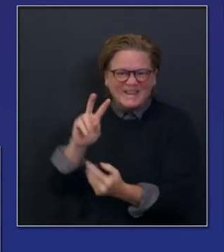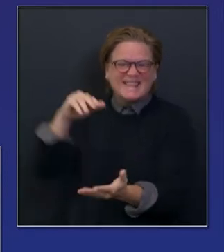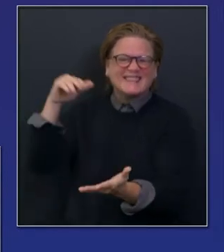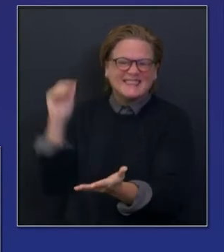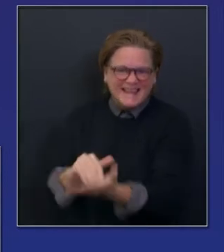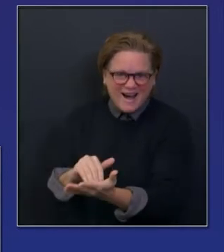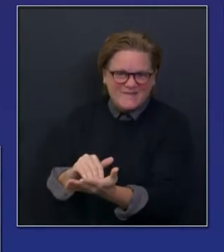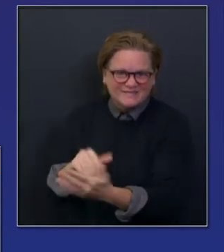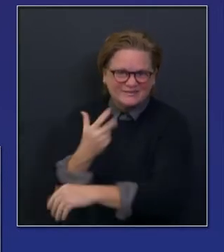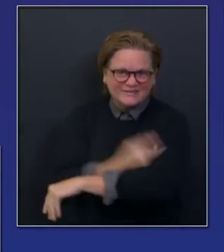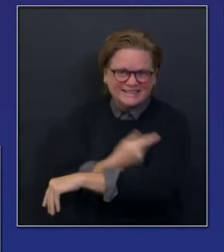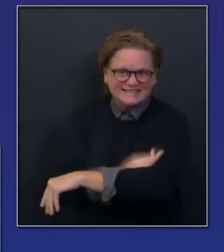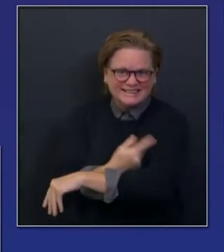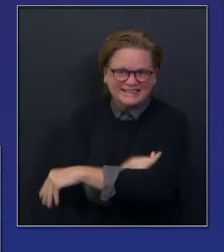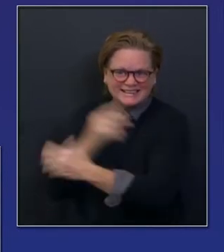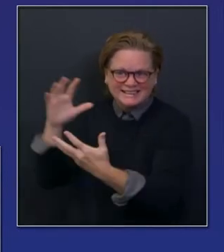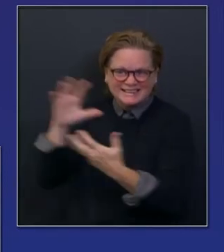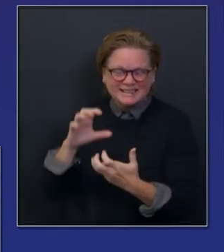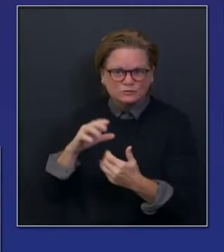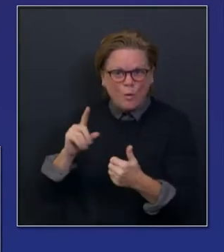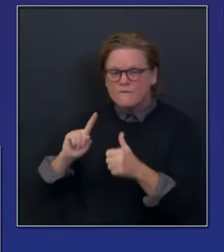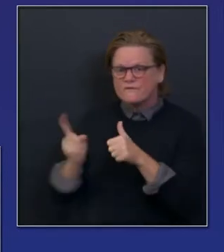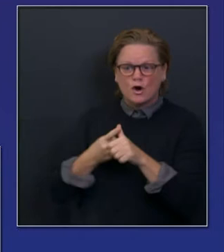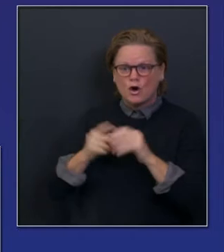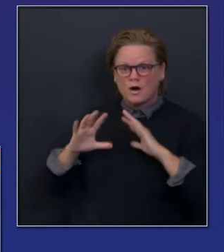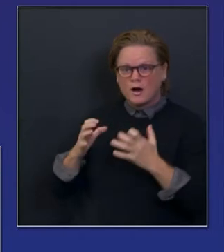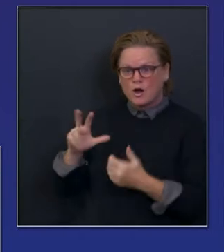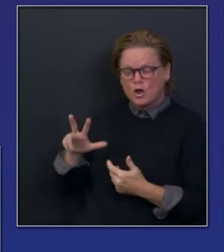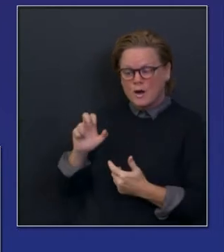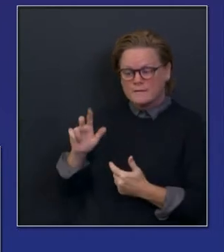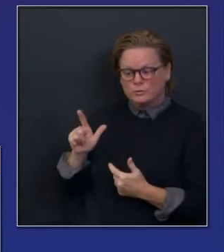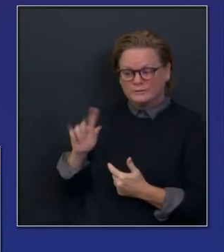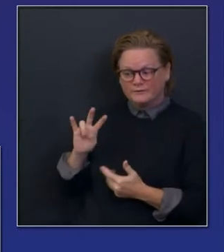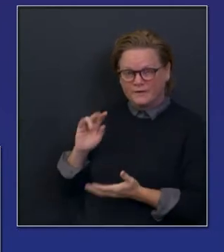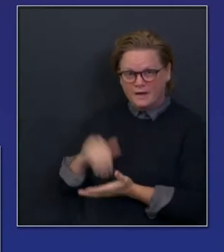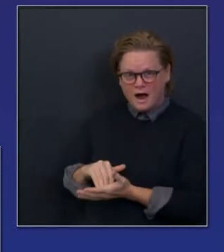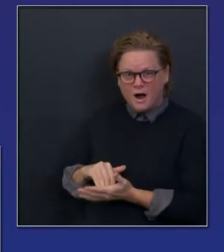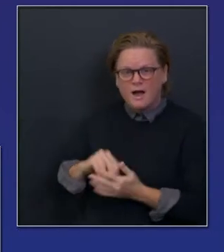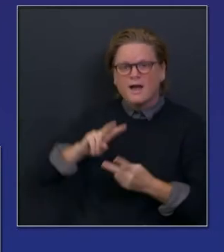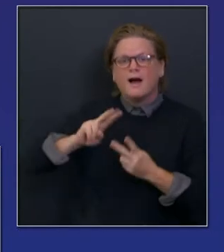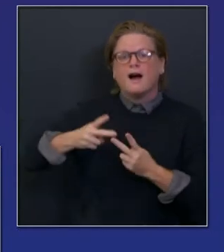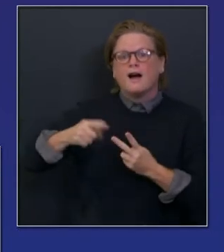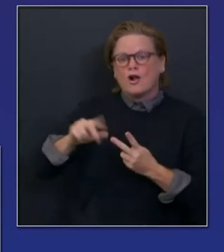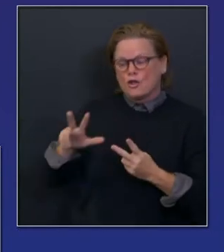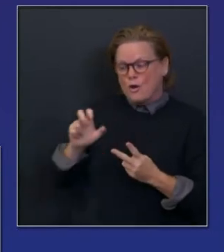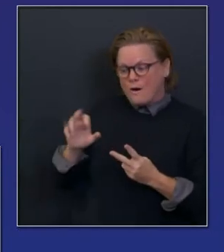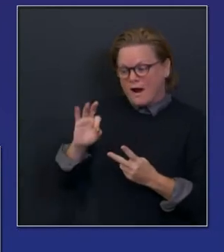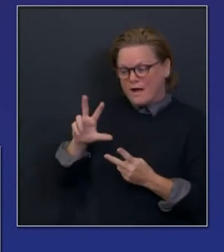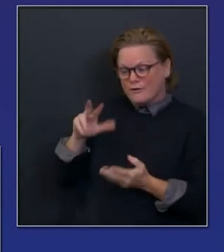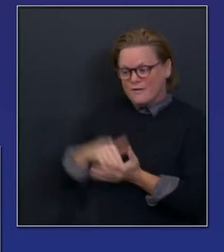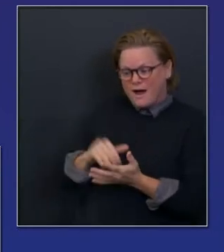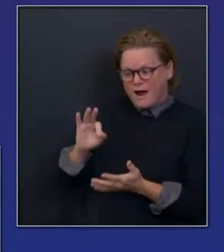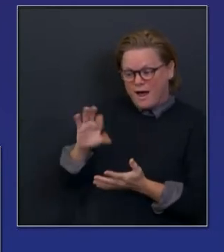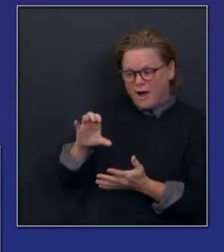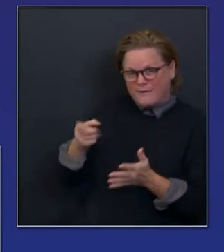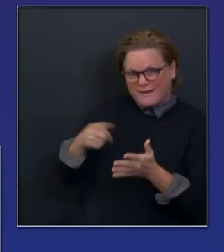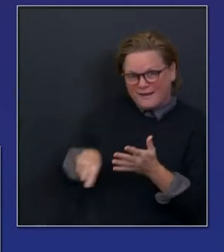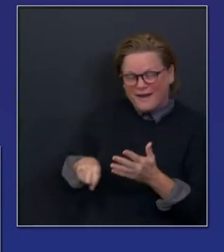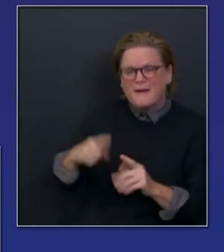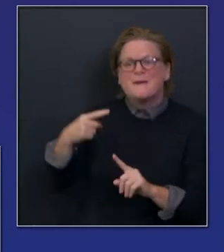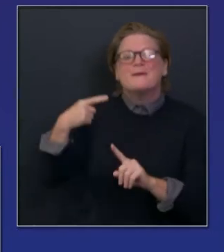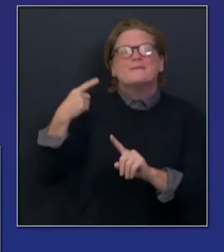672,000 dosis. Así que son 327,000, 393,000 y 672,000 dosis.